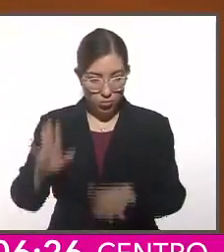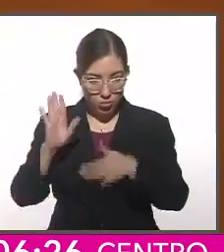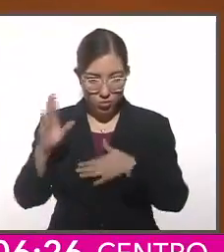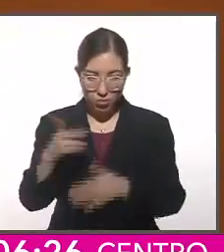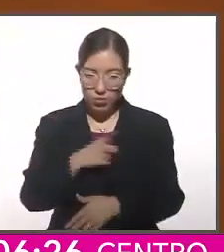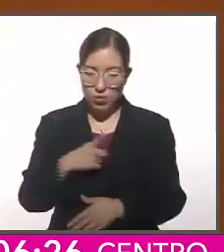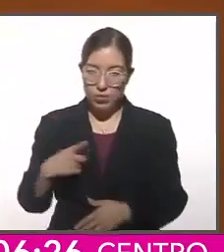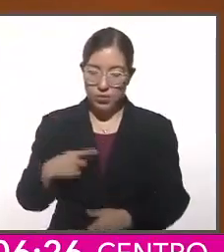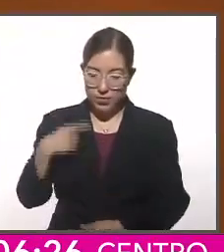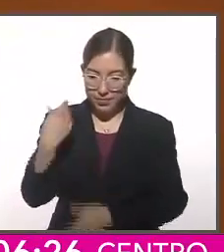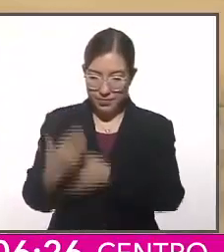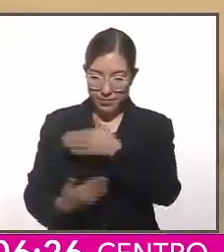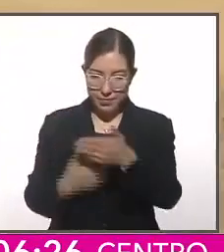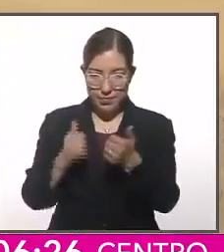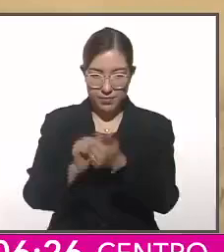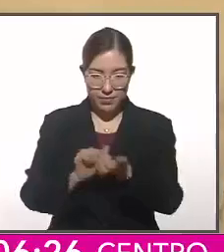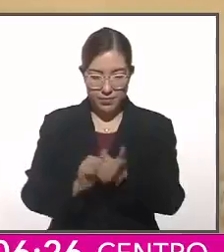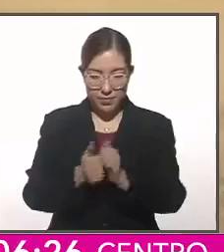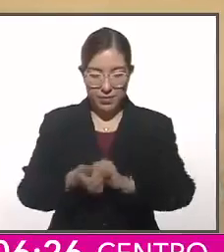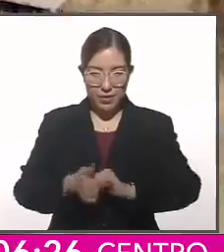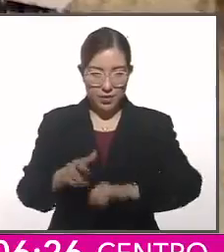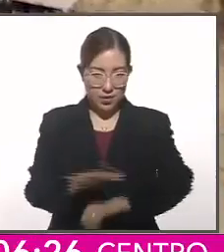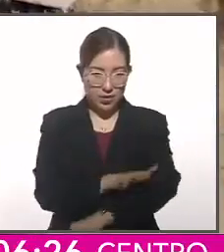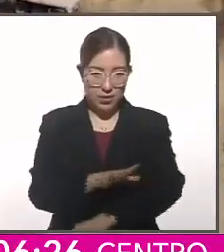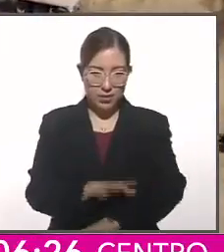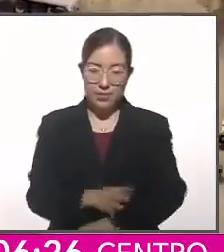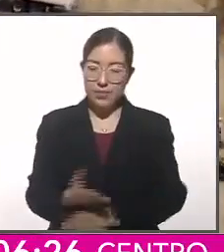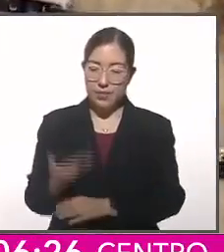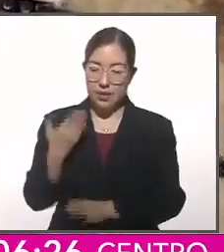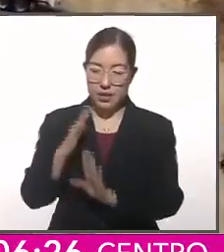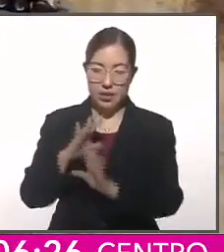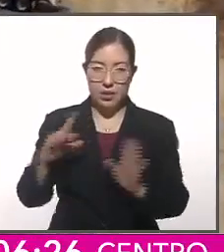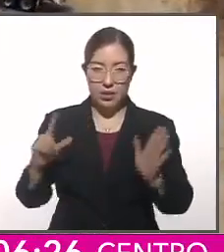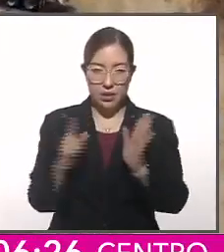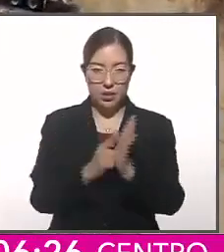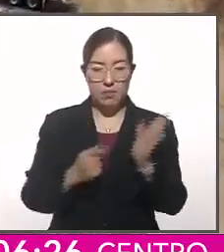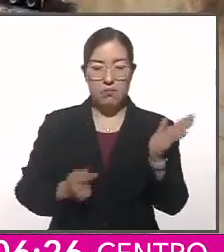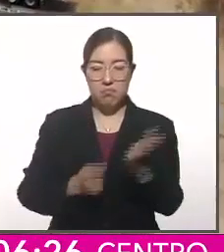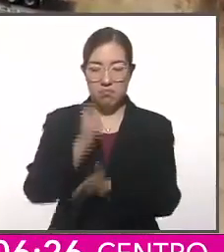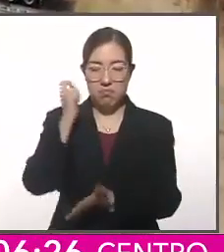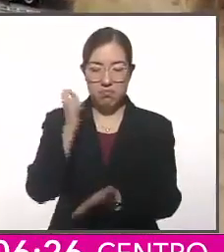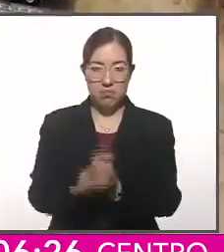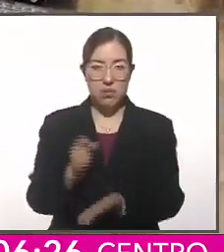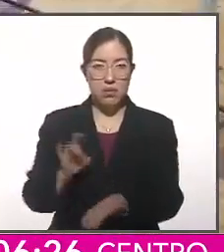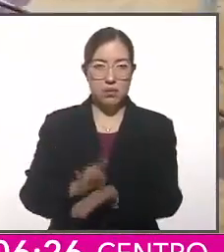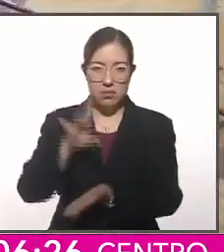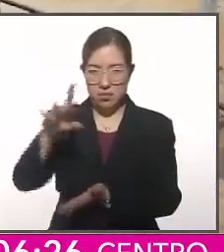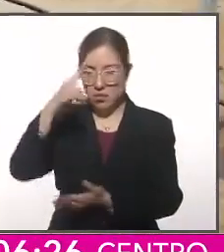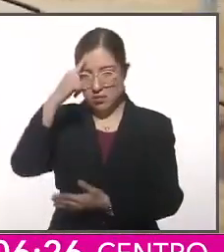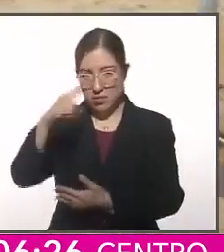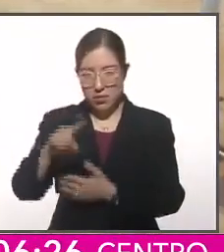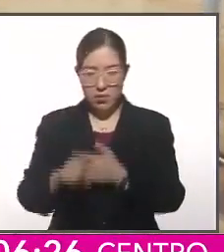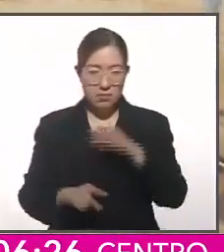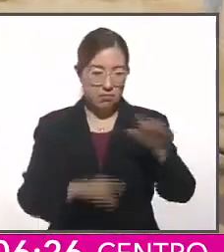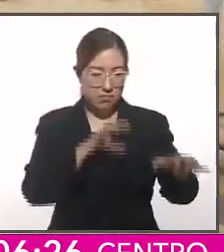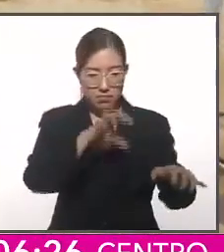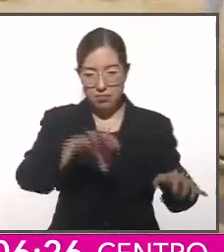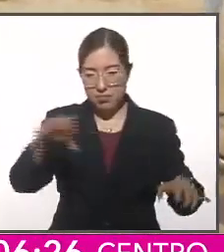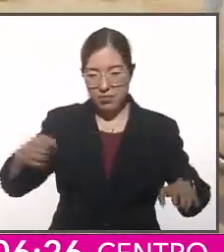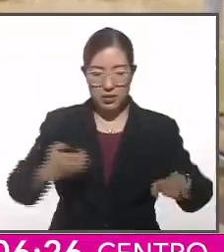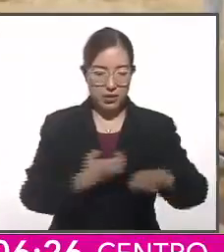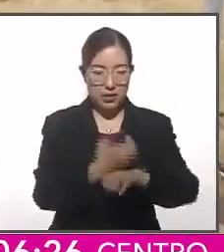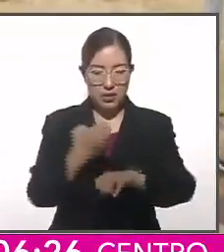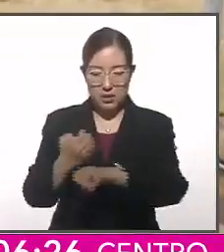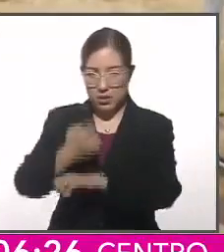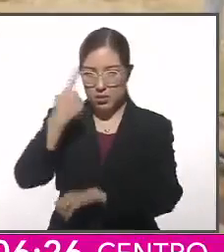la transición energética. Tras ser aprobada, la reforma fue enviada a los congresos locales para su discusión y votación, pues